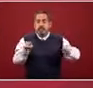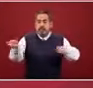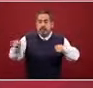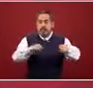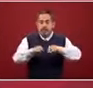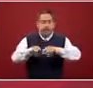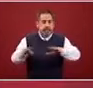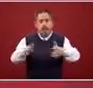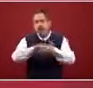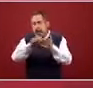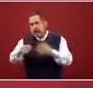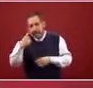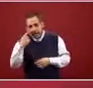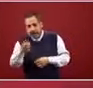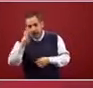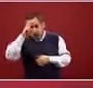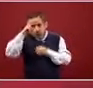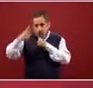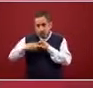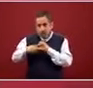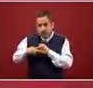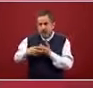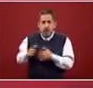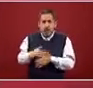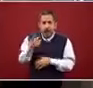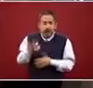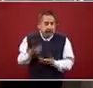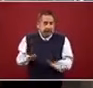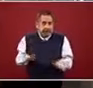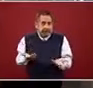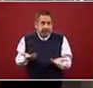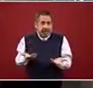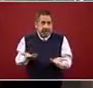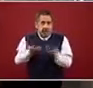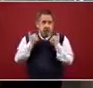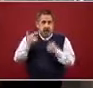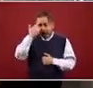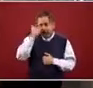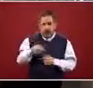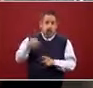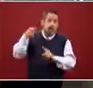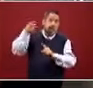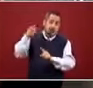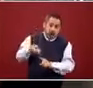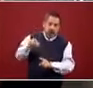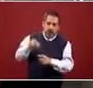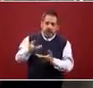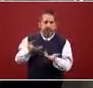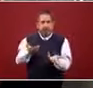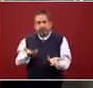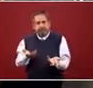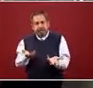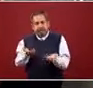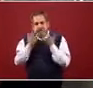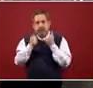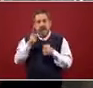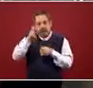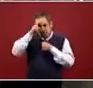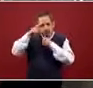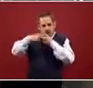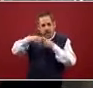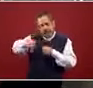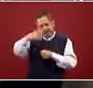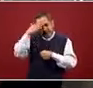Europa específicamente? No hay una razón que uno pudiera anticipar como única, pero sin duda la región de